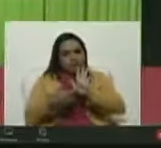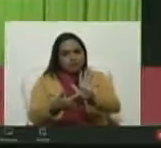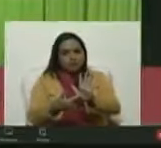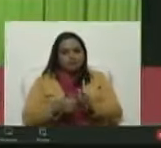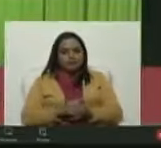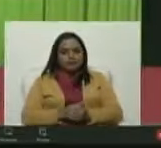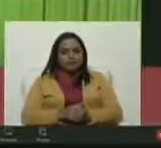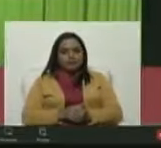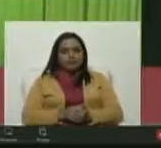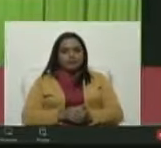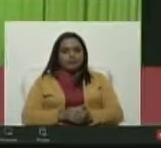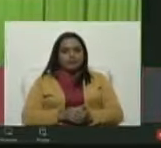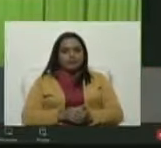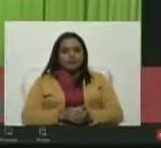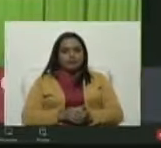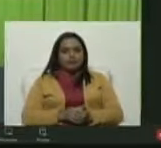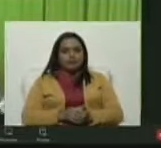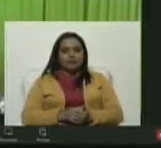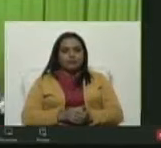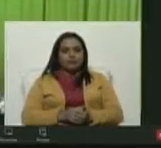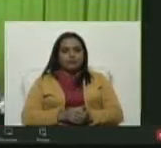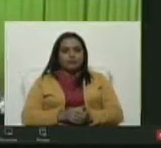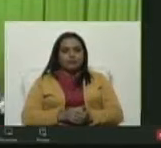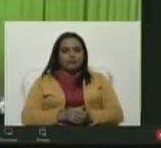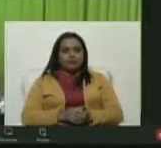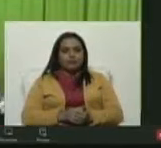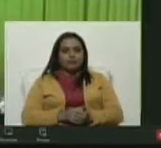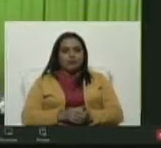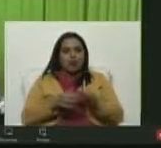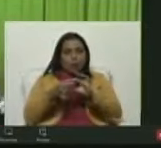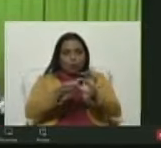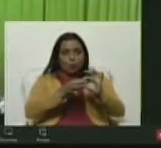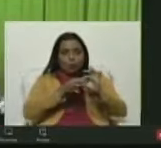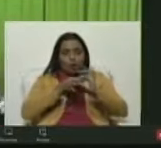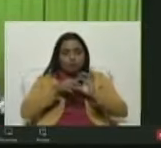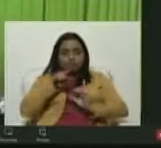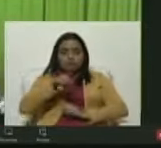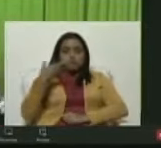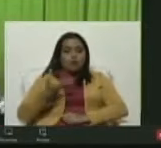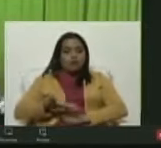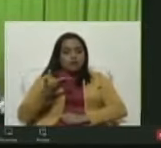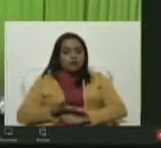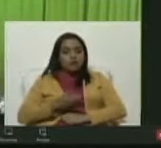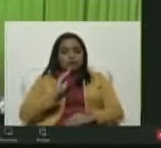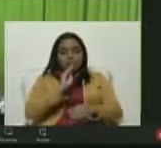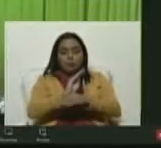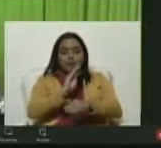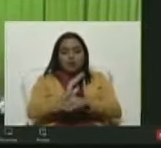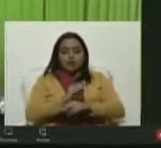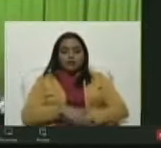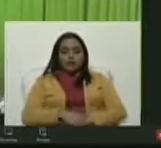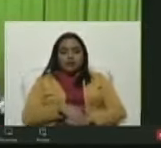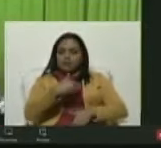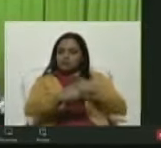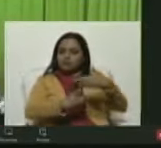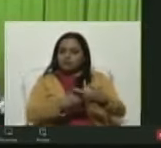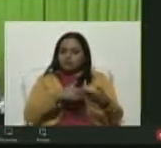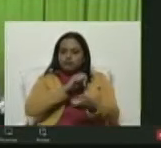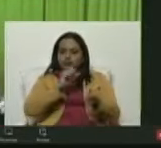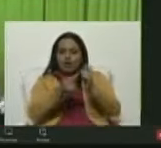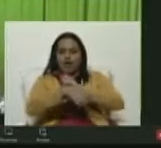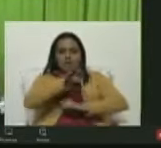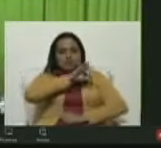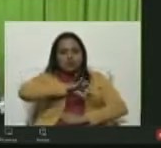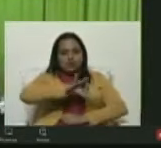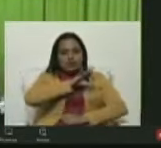ellos. De Bolivia en compacta unidad, lo cual es fundamental para la preservación y el avance de las transformaciones